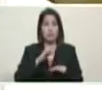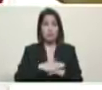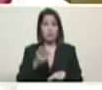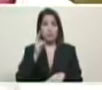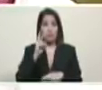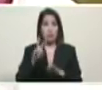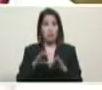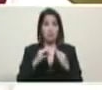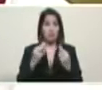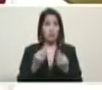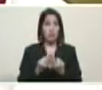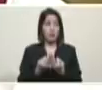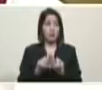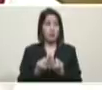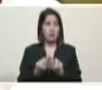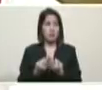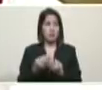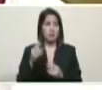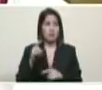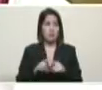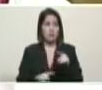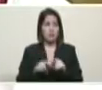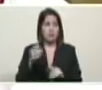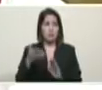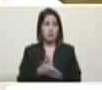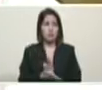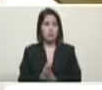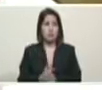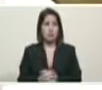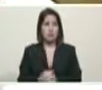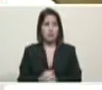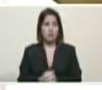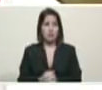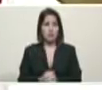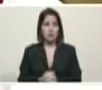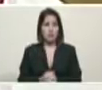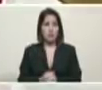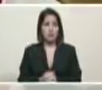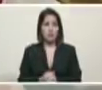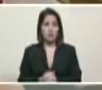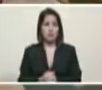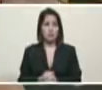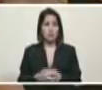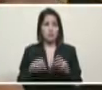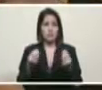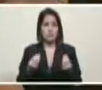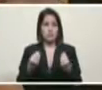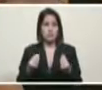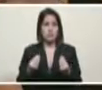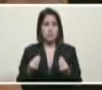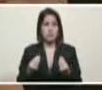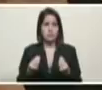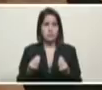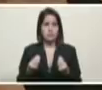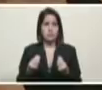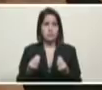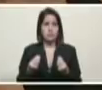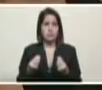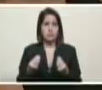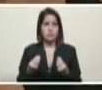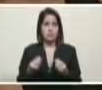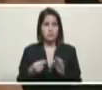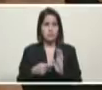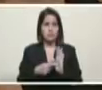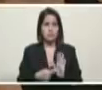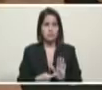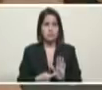los familiares, porque eran muchos jóvenes, que ninguno de ellos llegaba ni a 30 años de edad, ya uno ya vivió